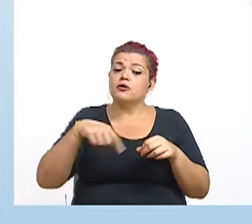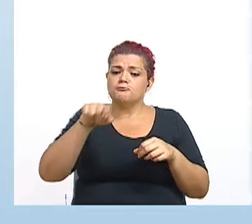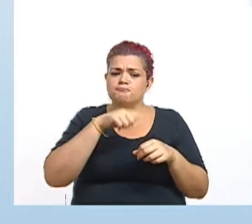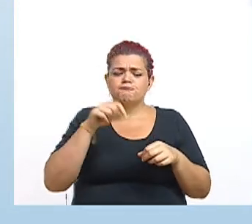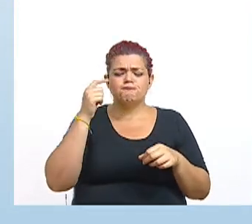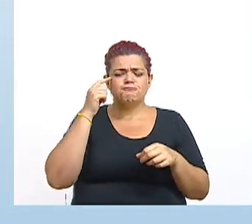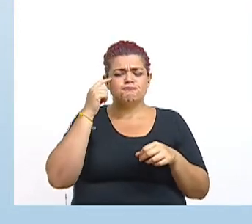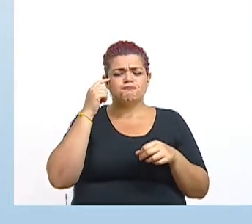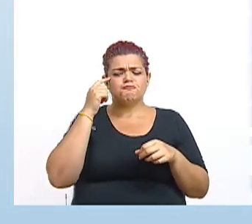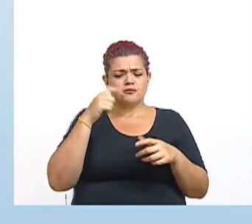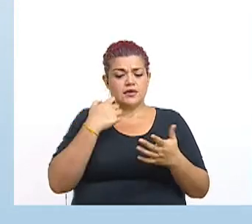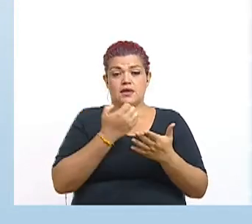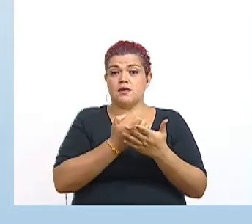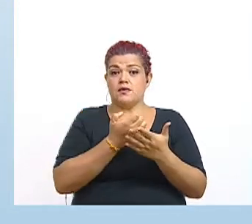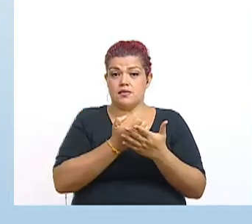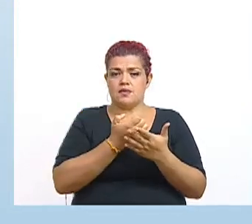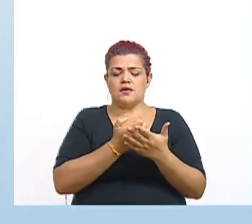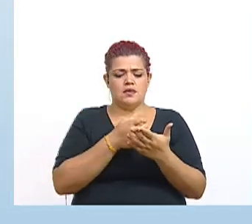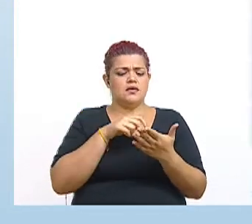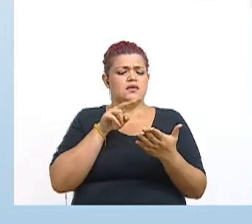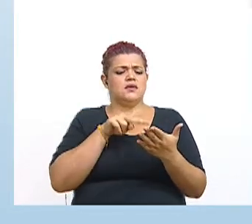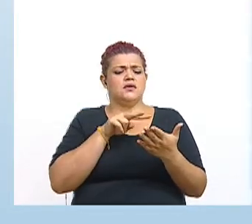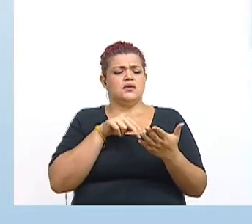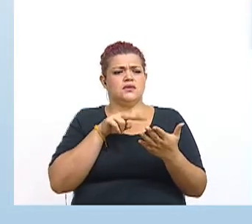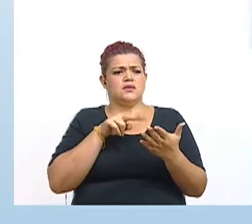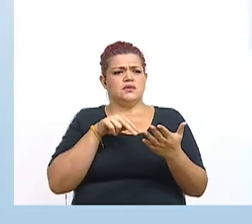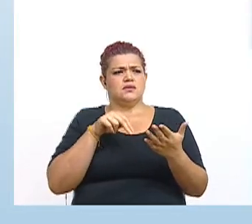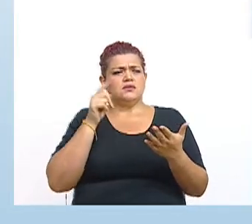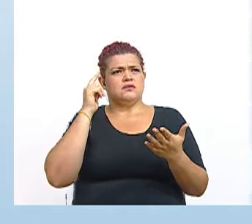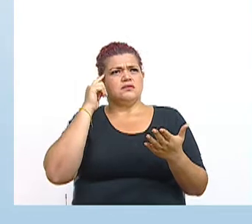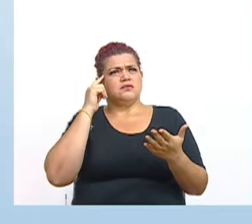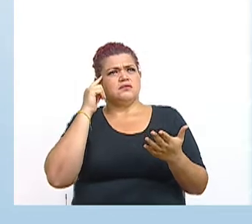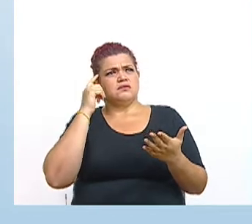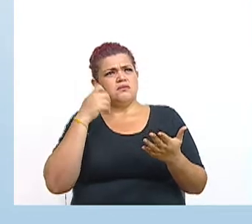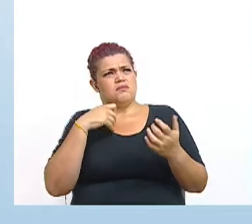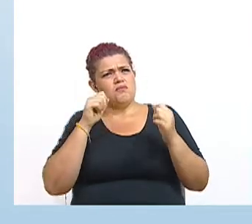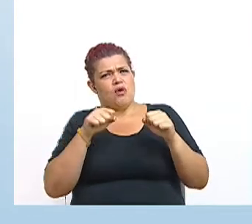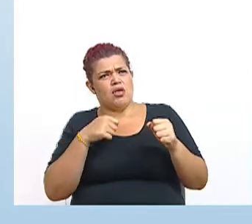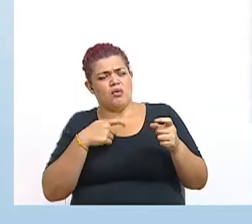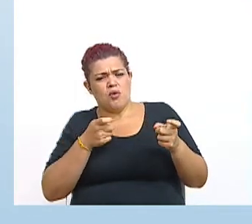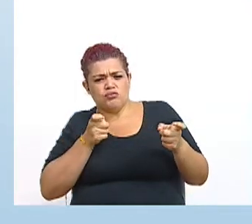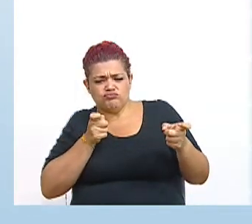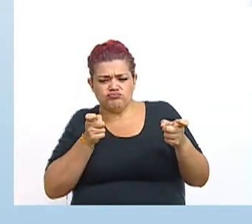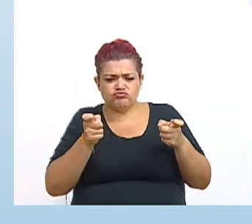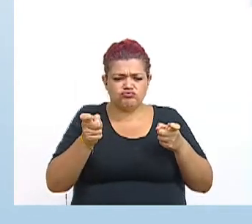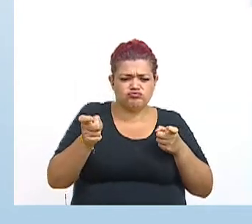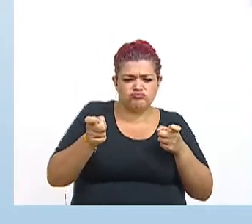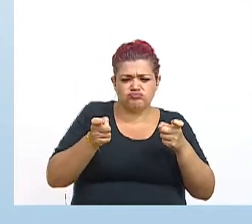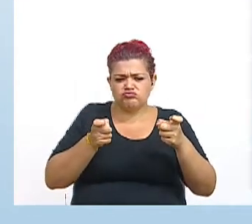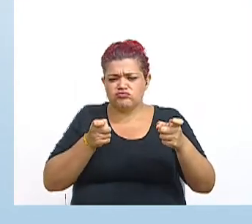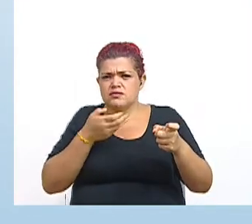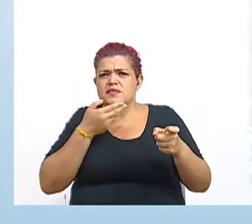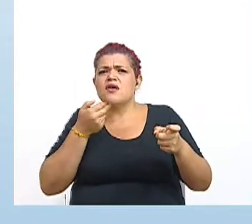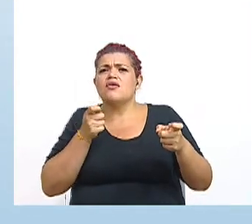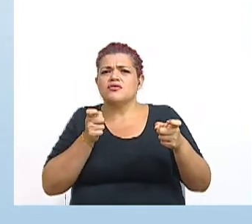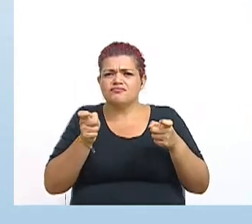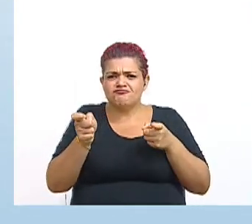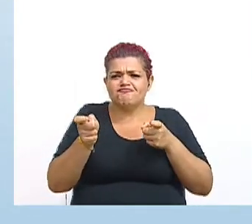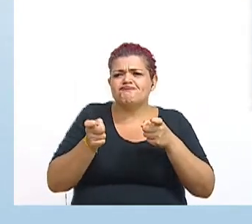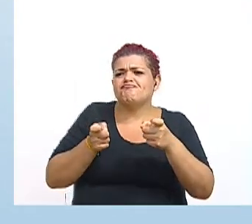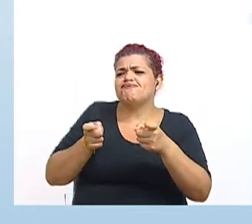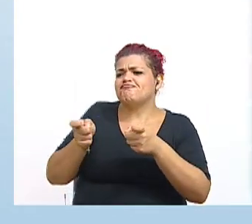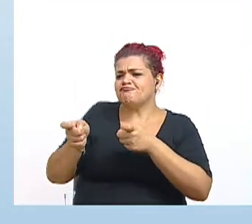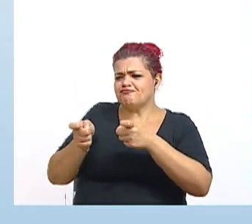economía. Y es que la economía nos permite precisamente administrar estos recursos de la mejor manera para